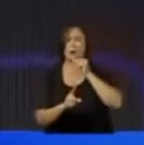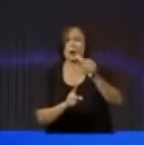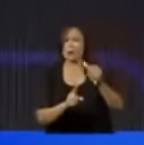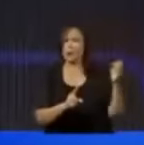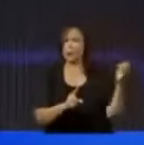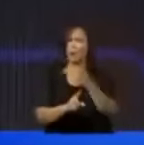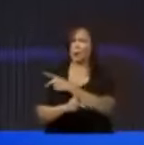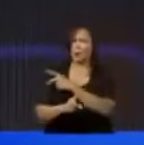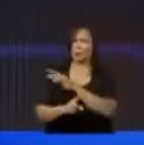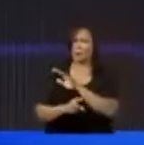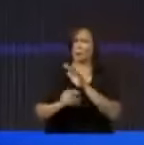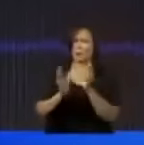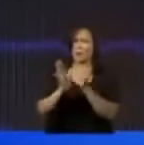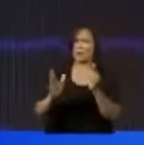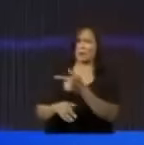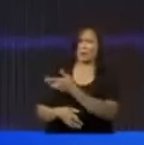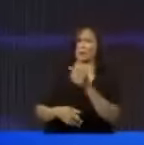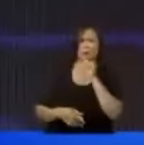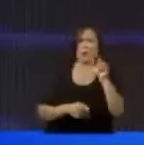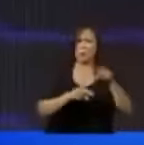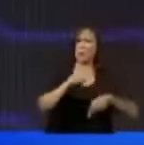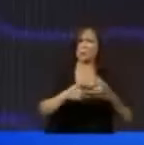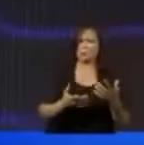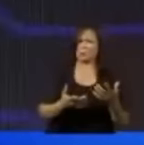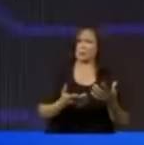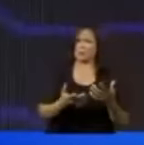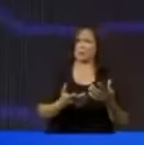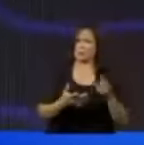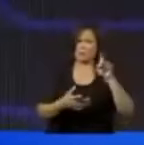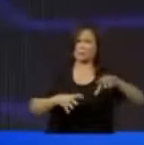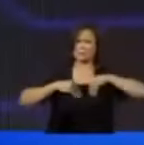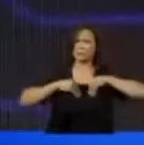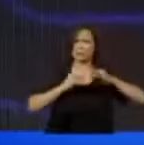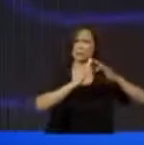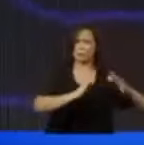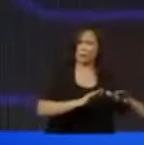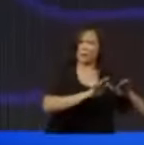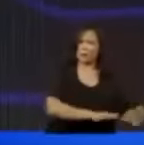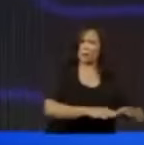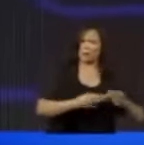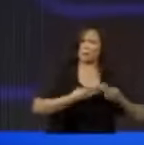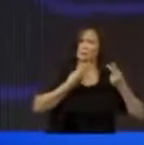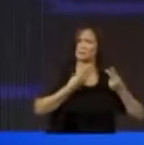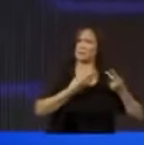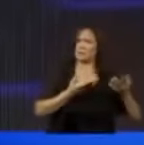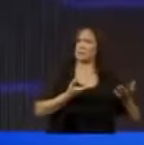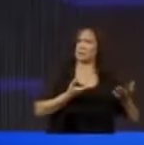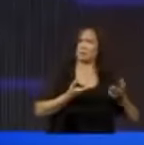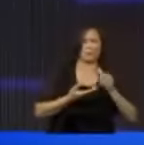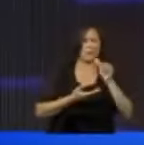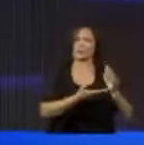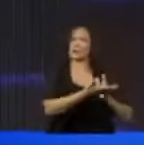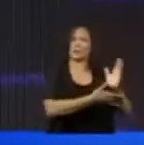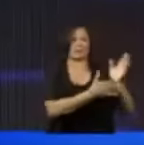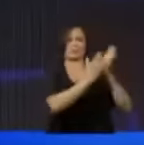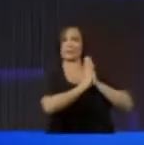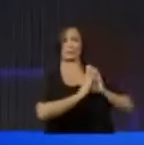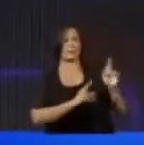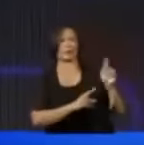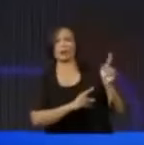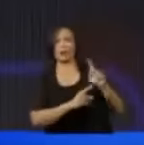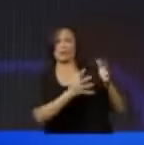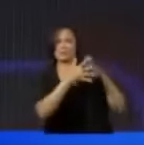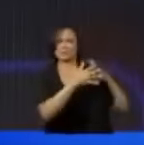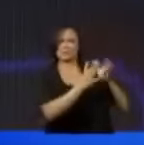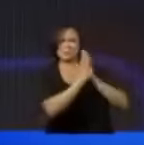no deporte a personas indocumentadas en el país, que acepte refugiados, que acepte personas en calidad de asilados. No tienen derecho a pedirnos eso,